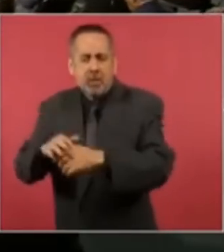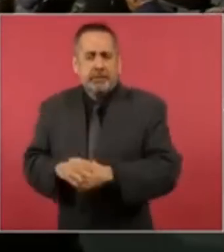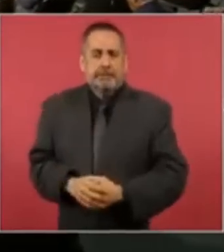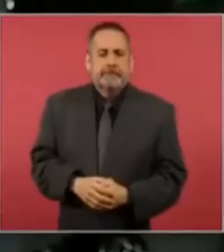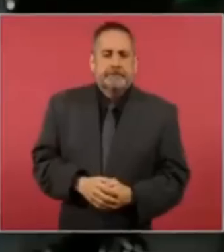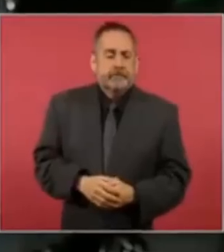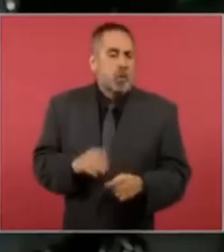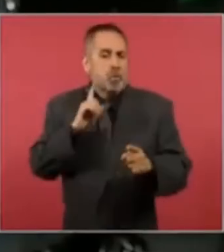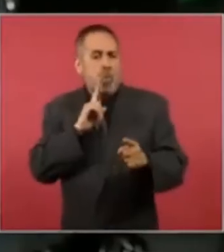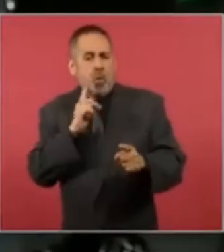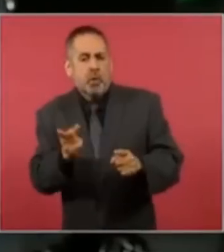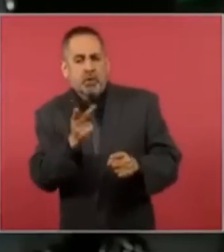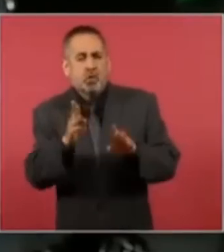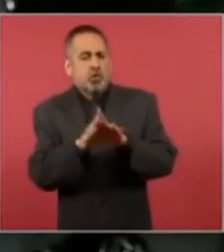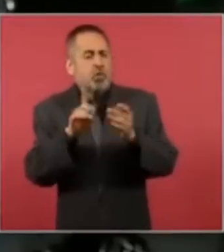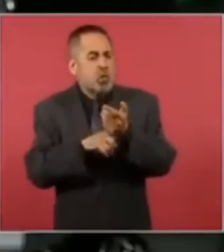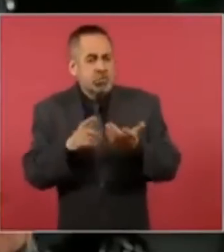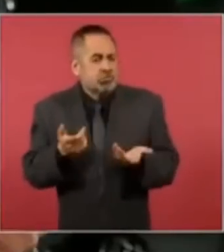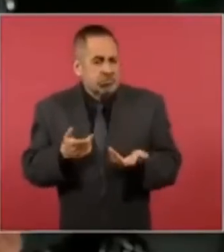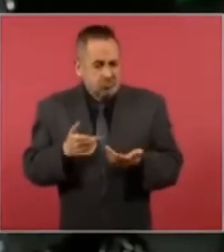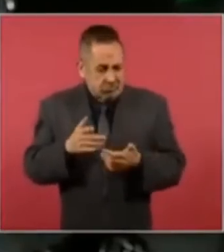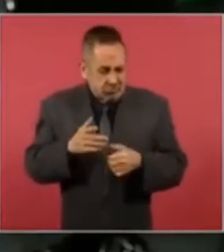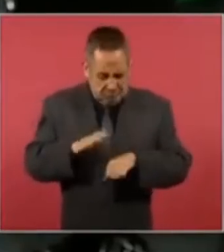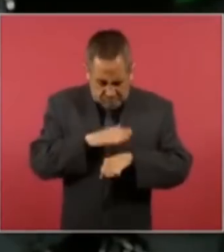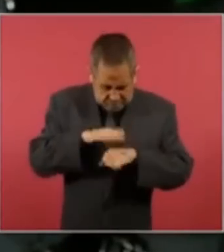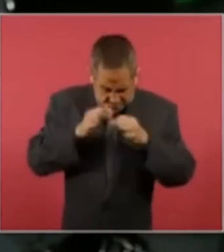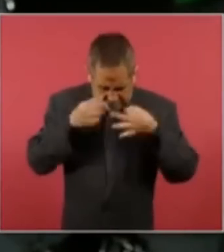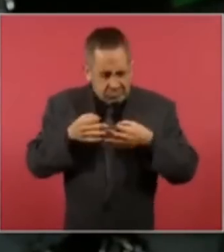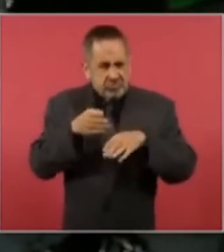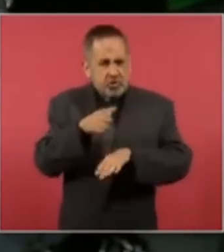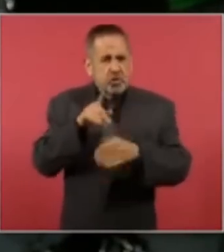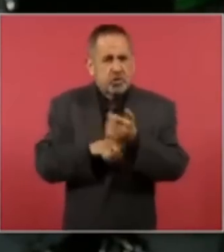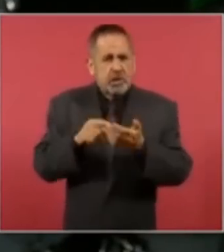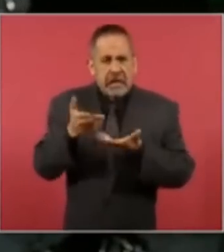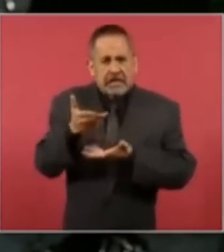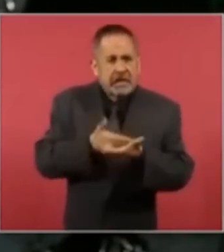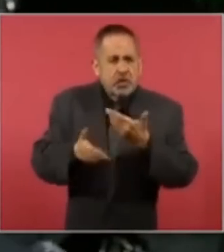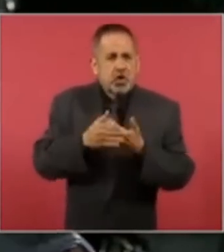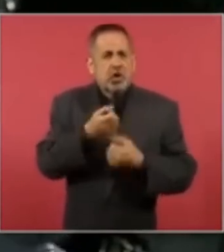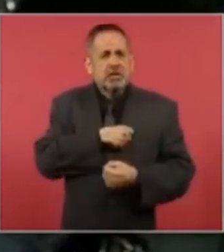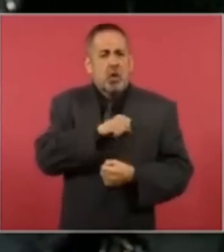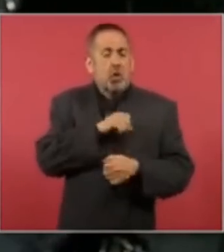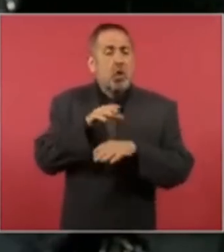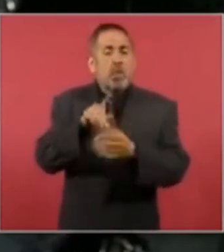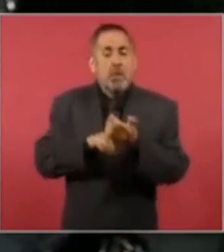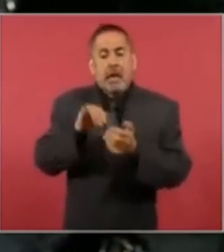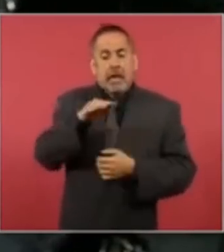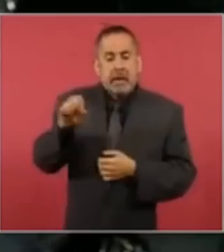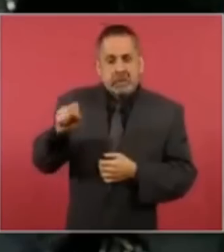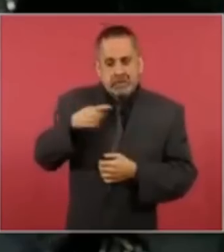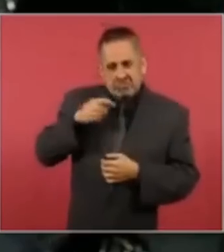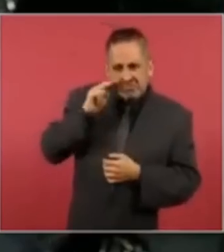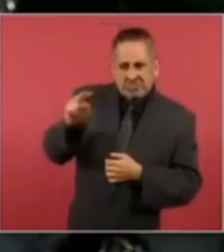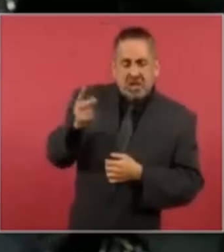sería la autocrítica o el calificativo que ustedes mismos se dan sobre los servicios de salud? En el caso del IMSS